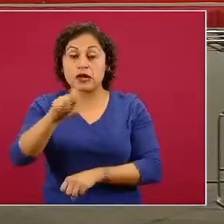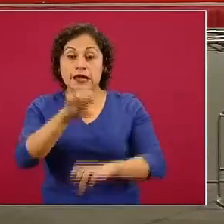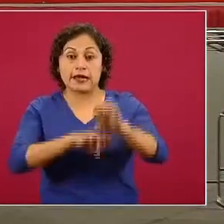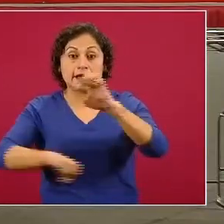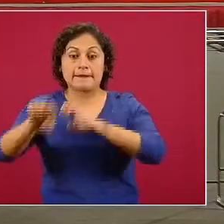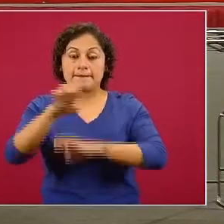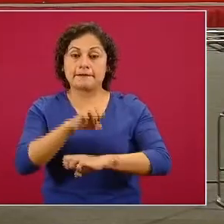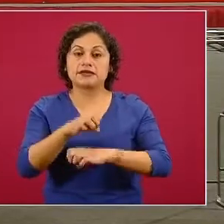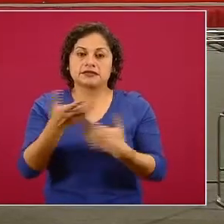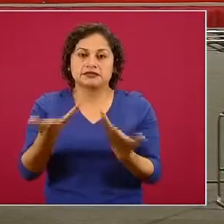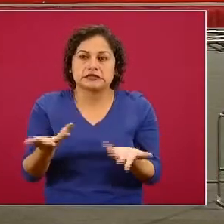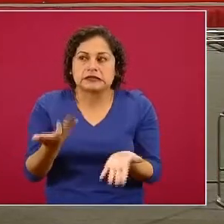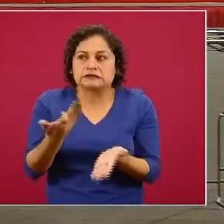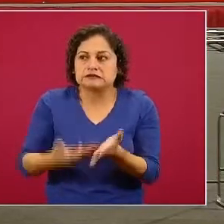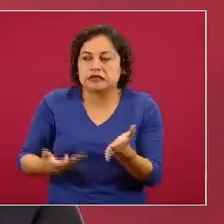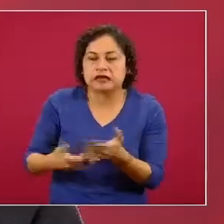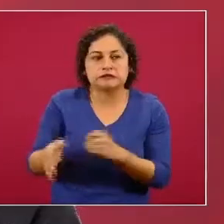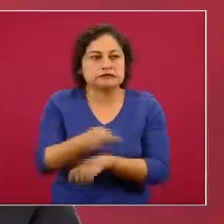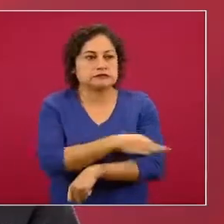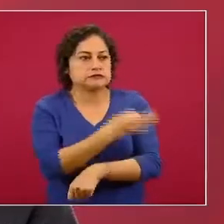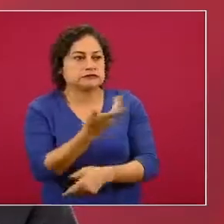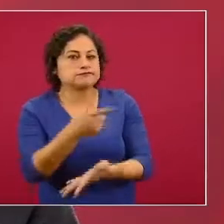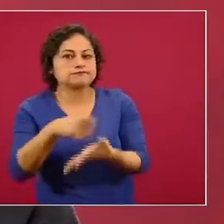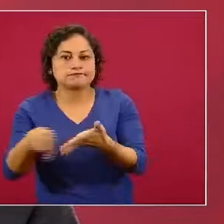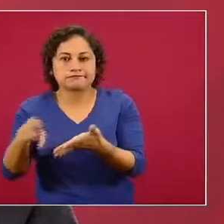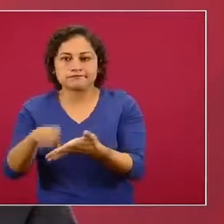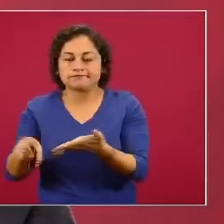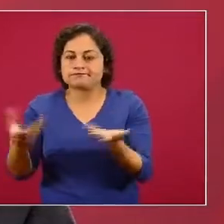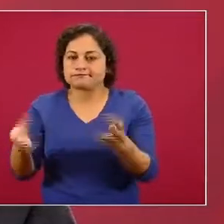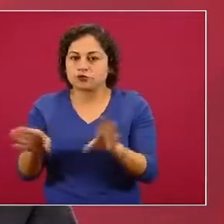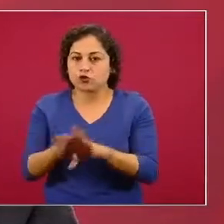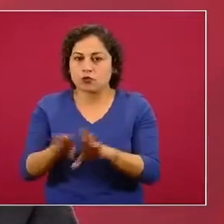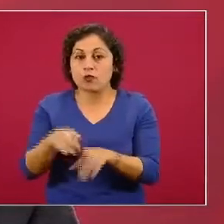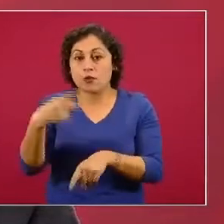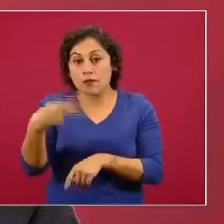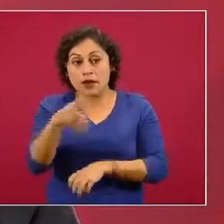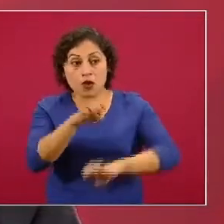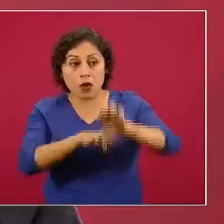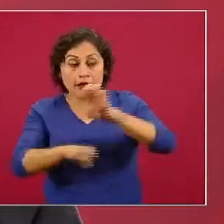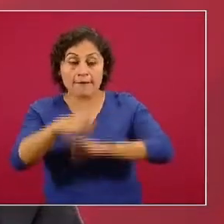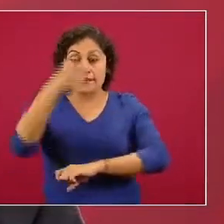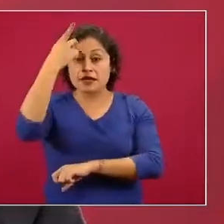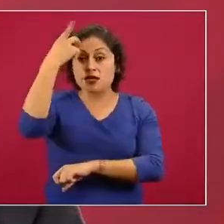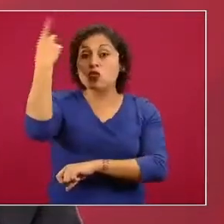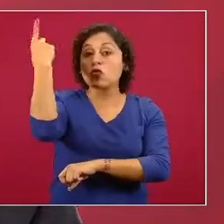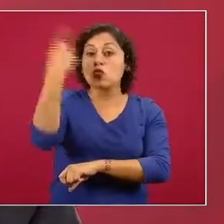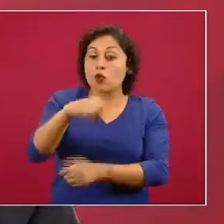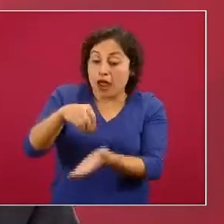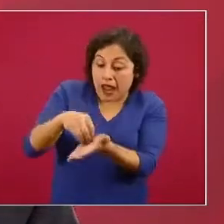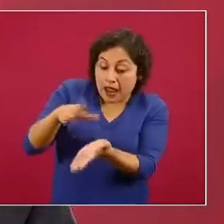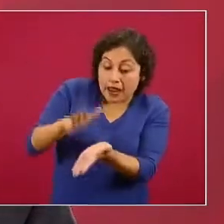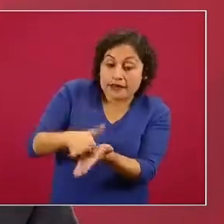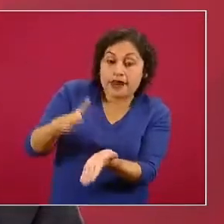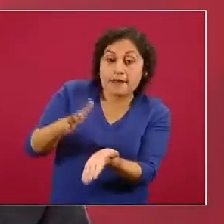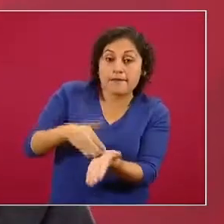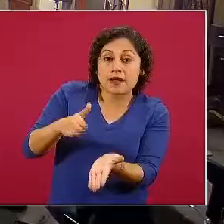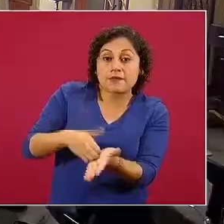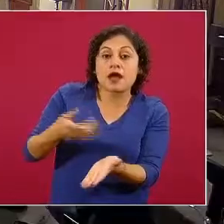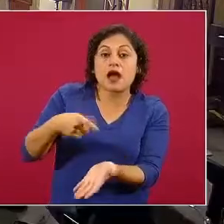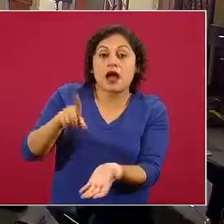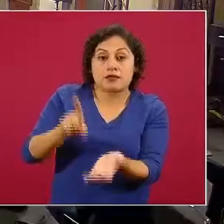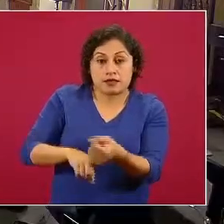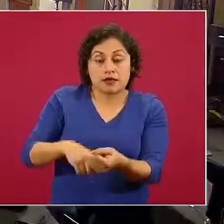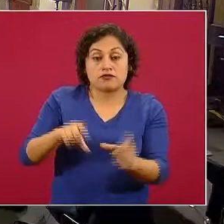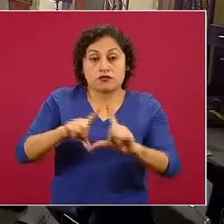vacío, pero estas compañías eran las dueñas del registro sanitario, eran las personas titulares del registro sanitario en México.